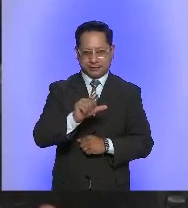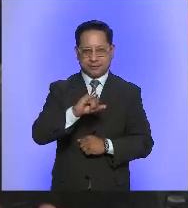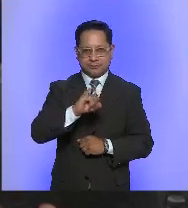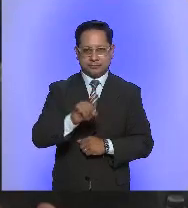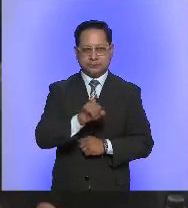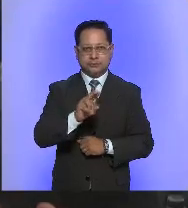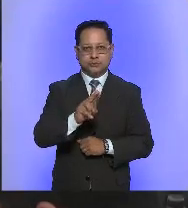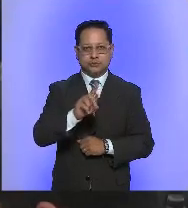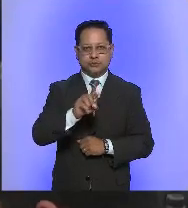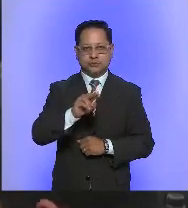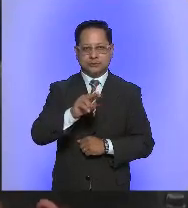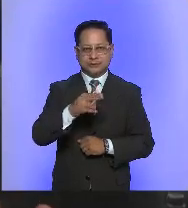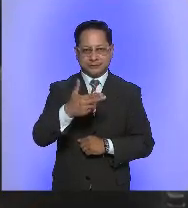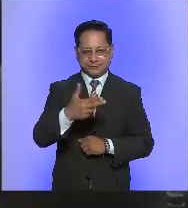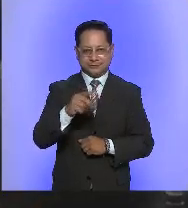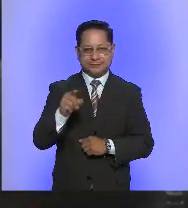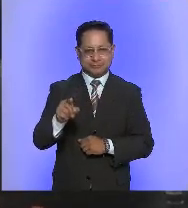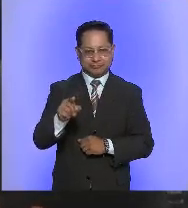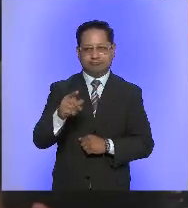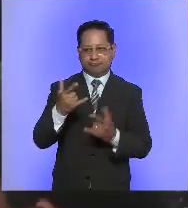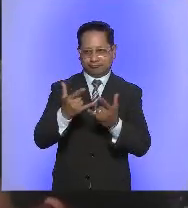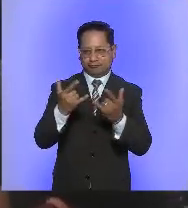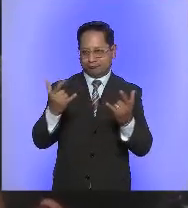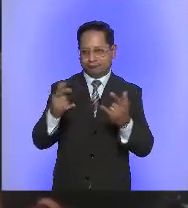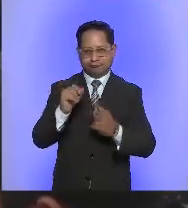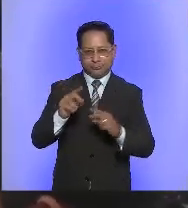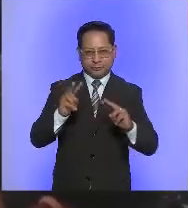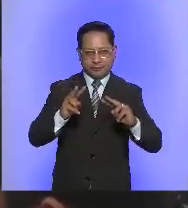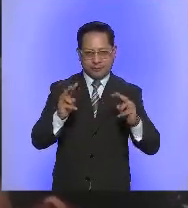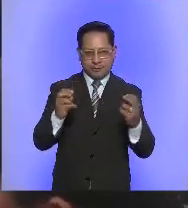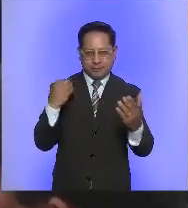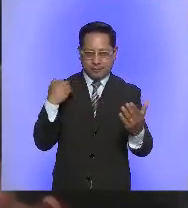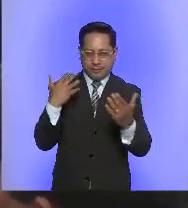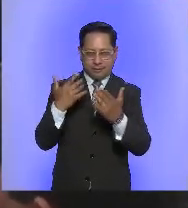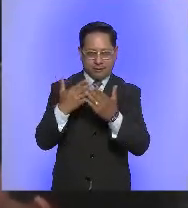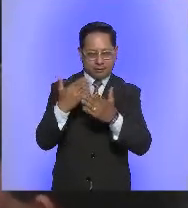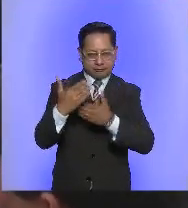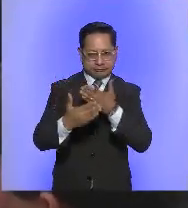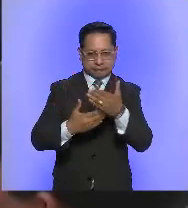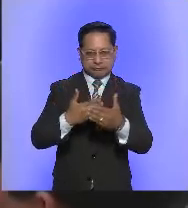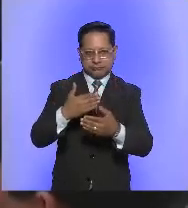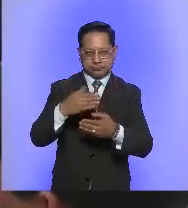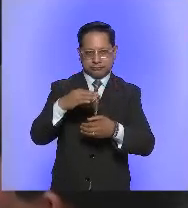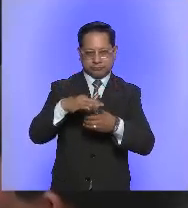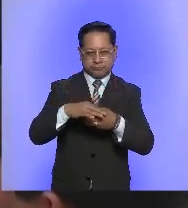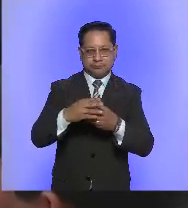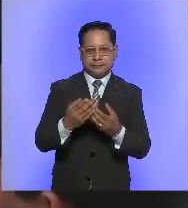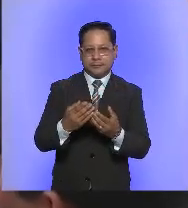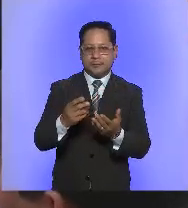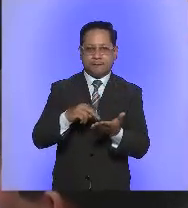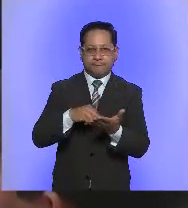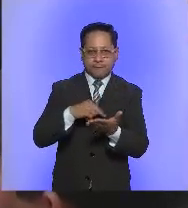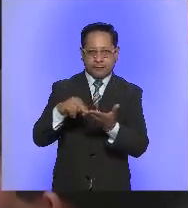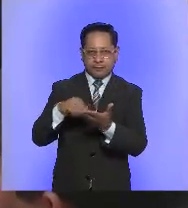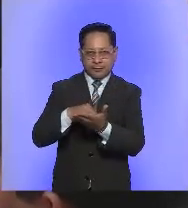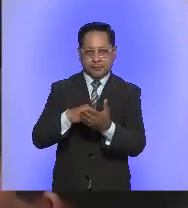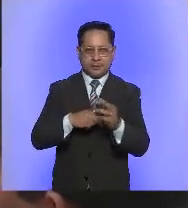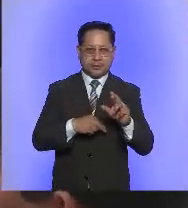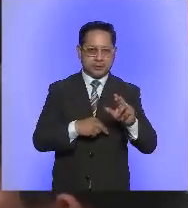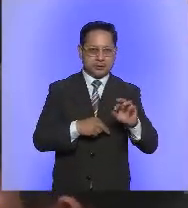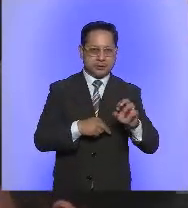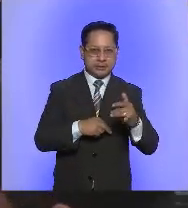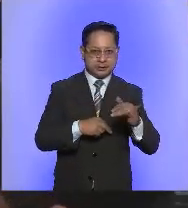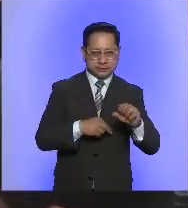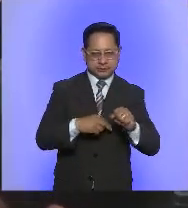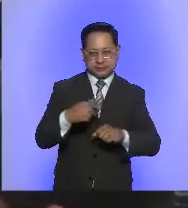que dejaron los procesos electorales pasados. Lo firma el maestro Reyes Rodríguez Mondragón y el maestro Gilberto Pablo de